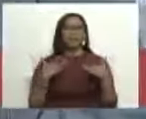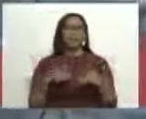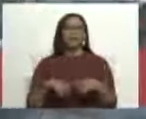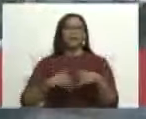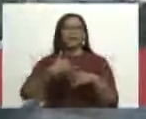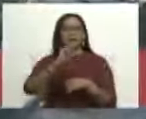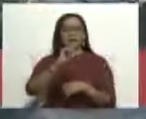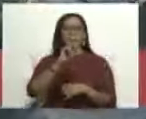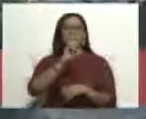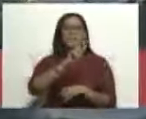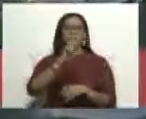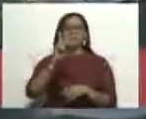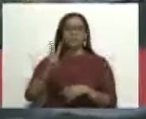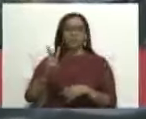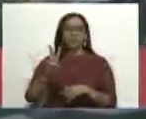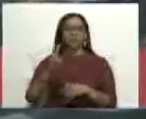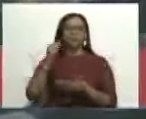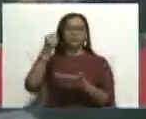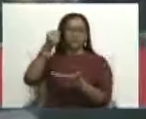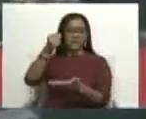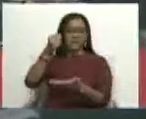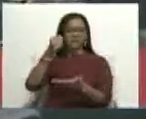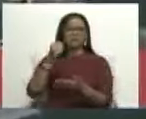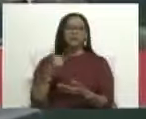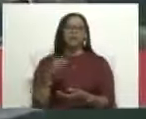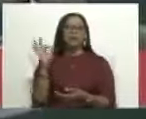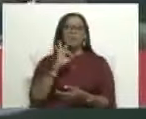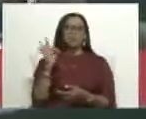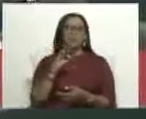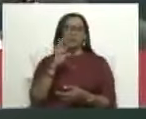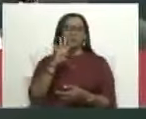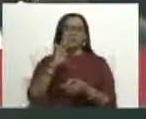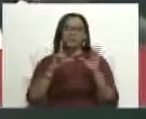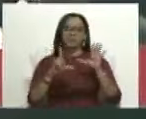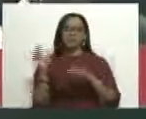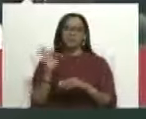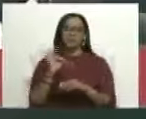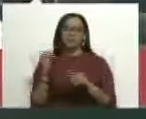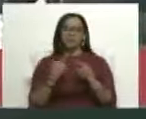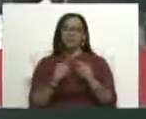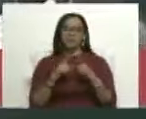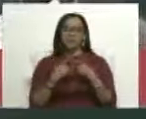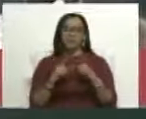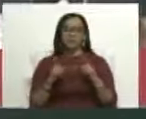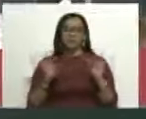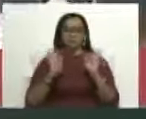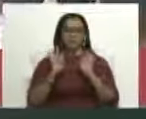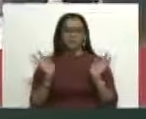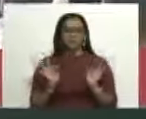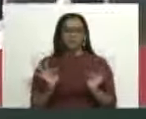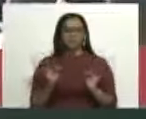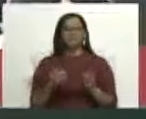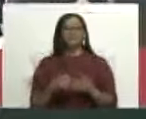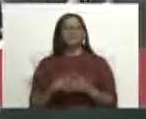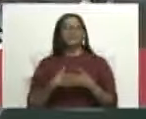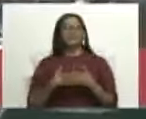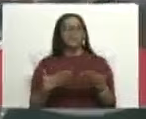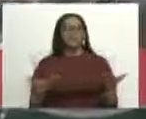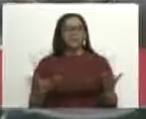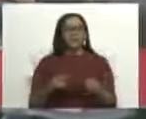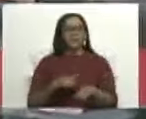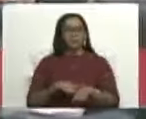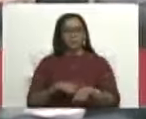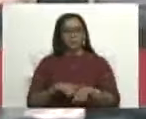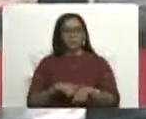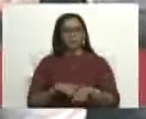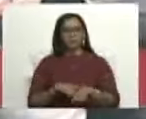22 galardonadas, un porcentaje del 47% de distintas categorías y menciones que se entregan en esta